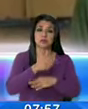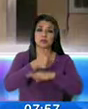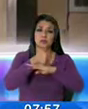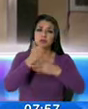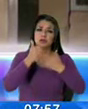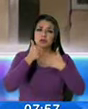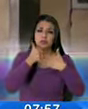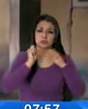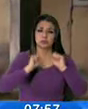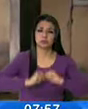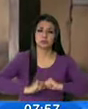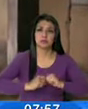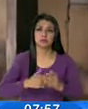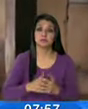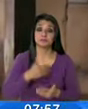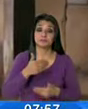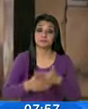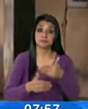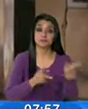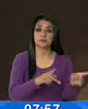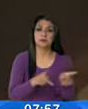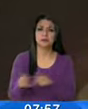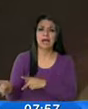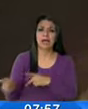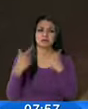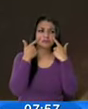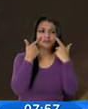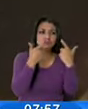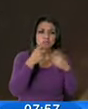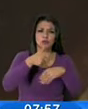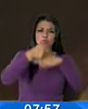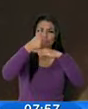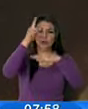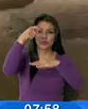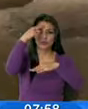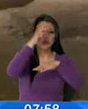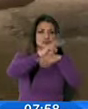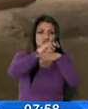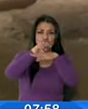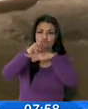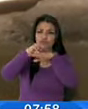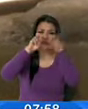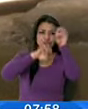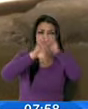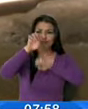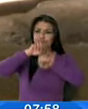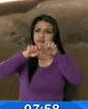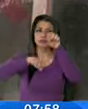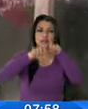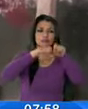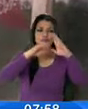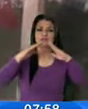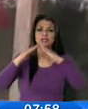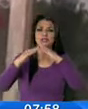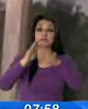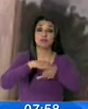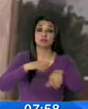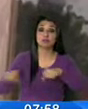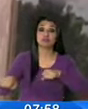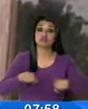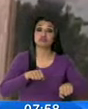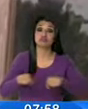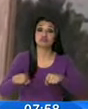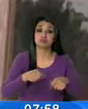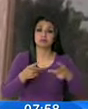mano. Para las próximas horas se preveían inspecciones por parte de autoridades gubernamentales para verificar los daños que dejó el fenómeno natural y